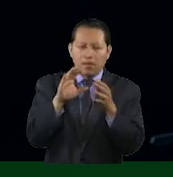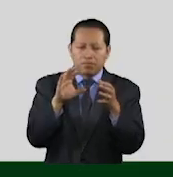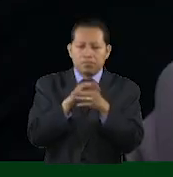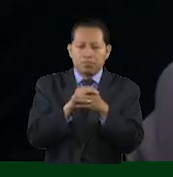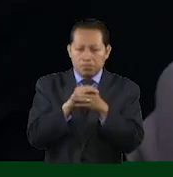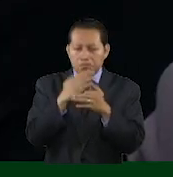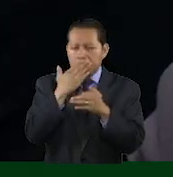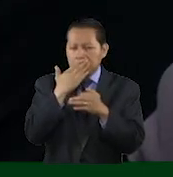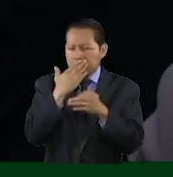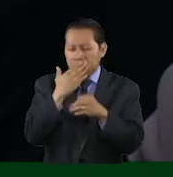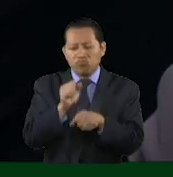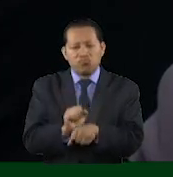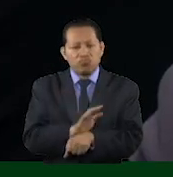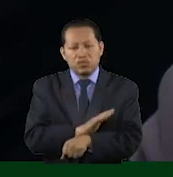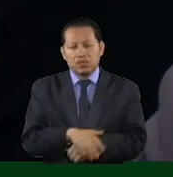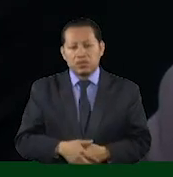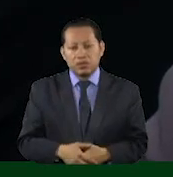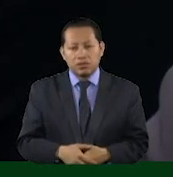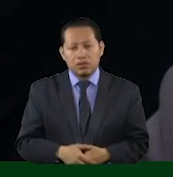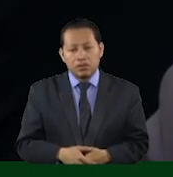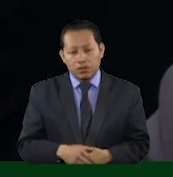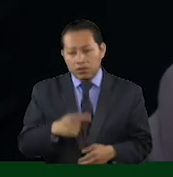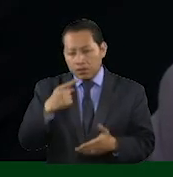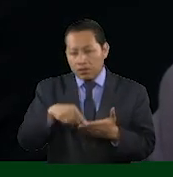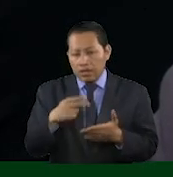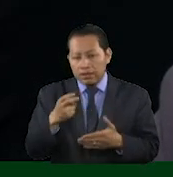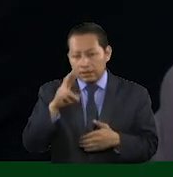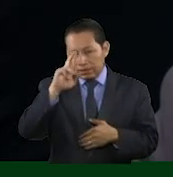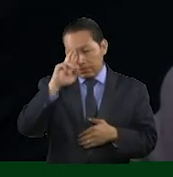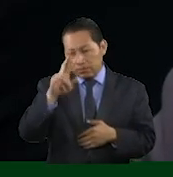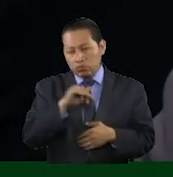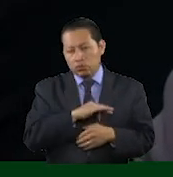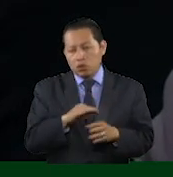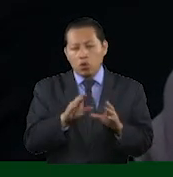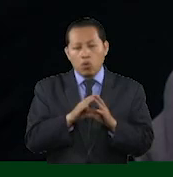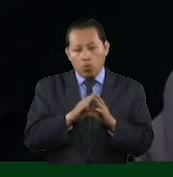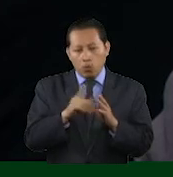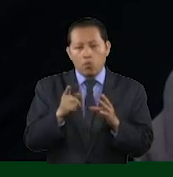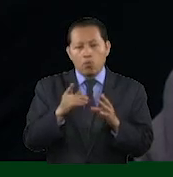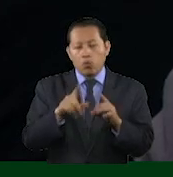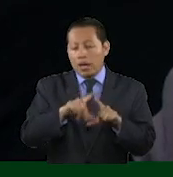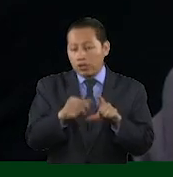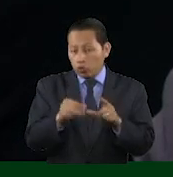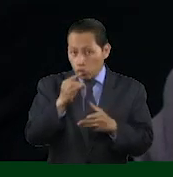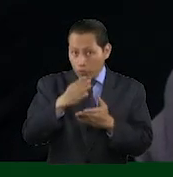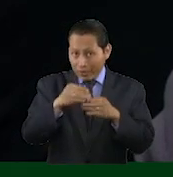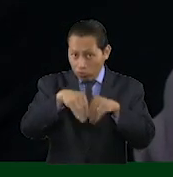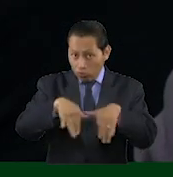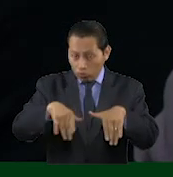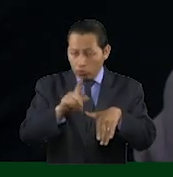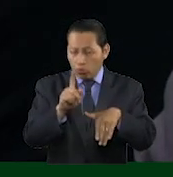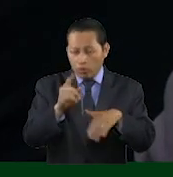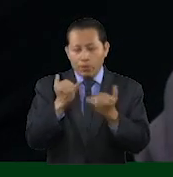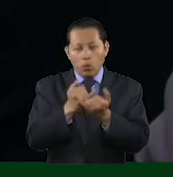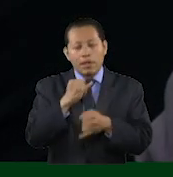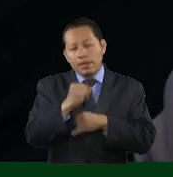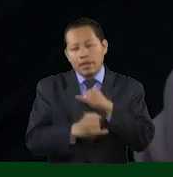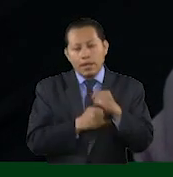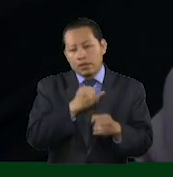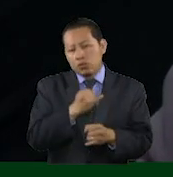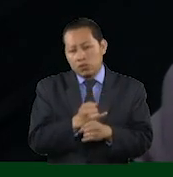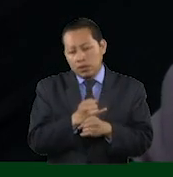entusiasmo. Creo que Tepetzalá merece este respeto y darlo a conocer, no nada más a nivel nacional, sino también a nivel